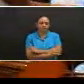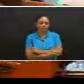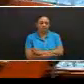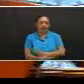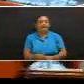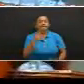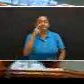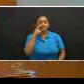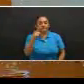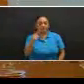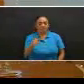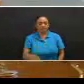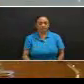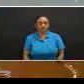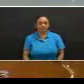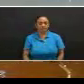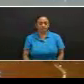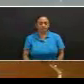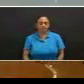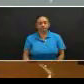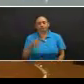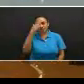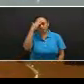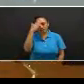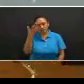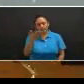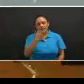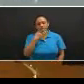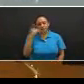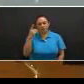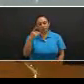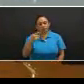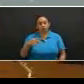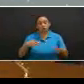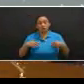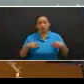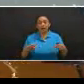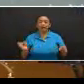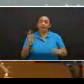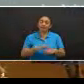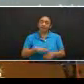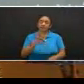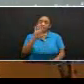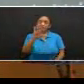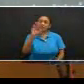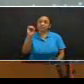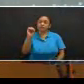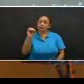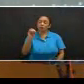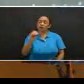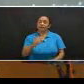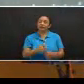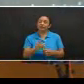Y mire, como gracias a Dios en esta iglesia hay más de 50 departamentos para poder